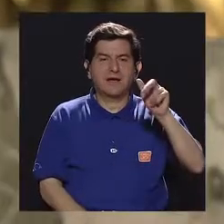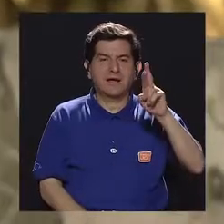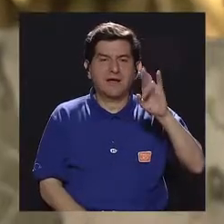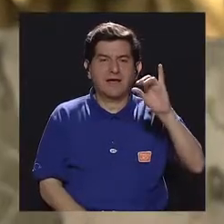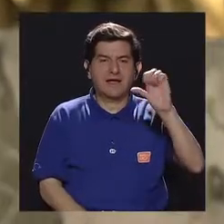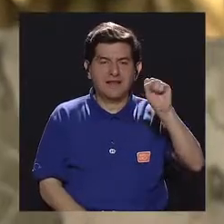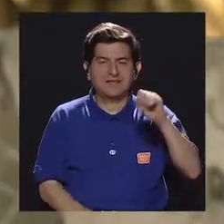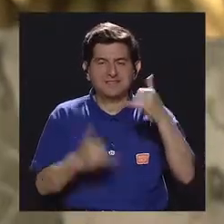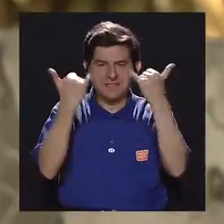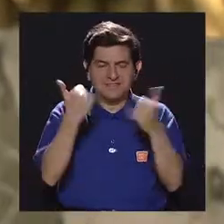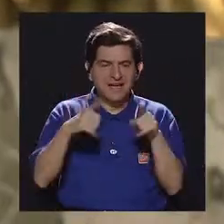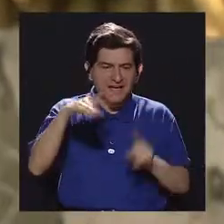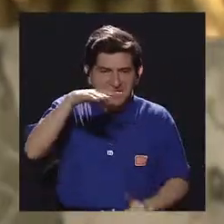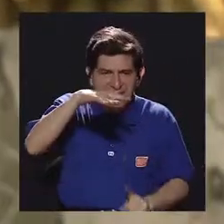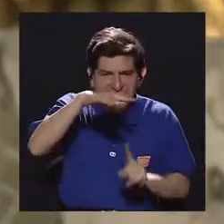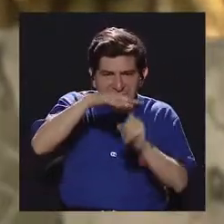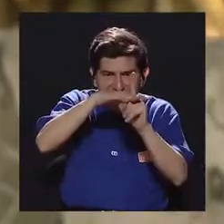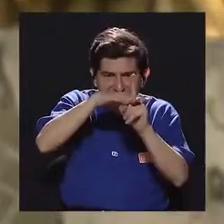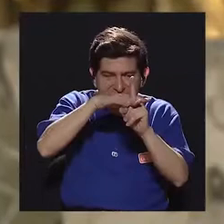molar. Si yo ya tengo